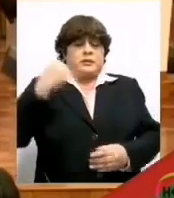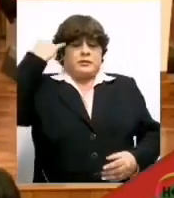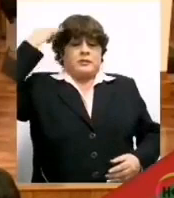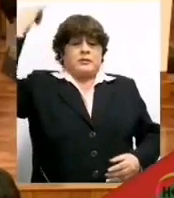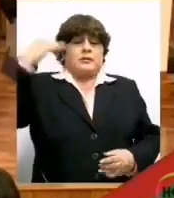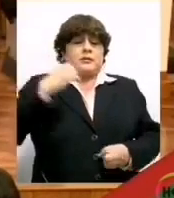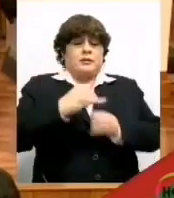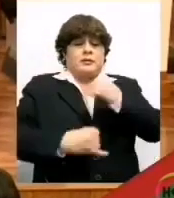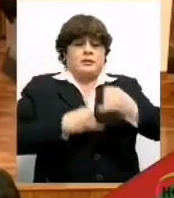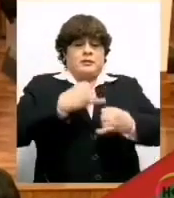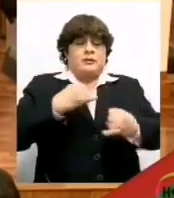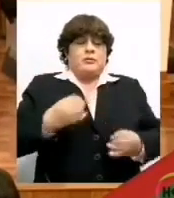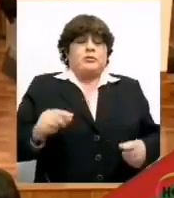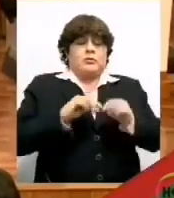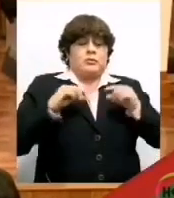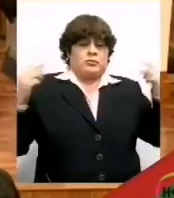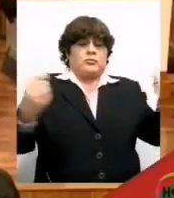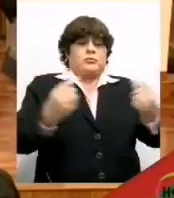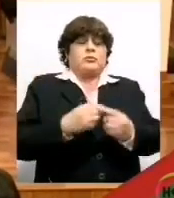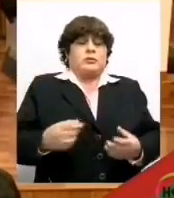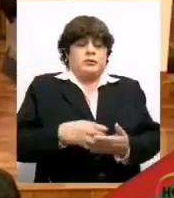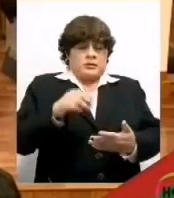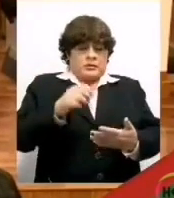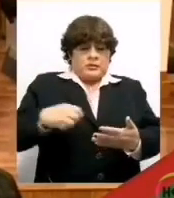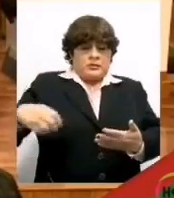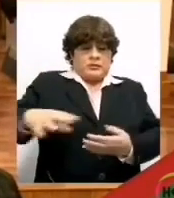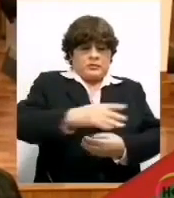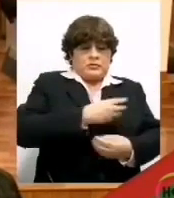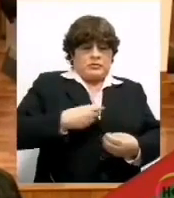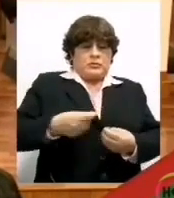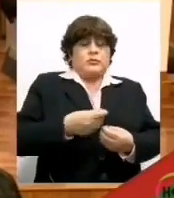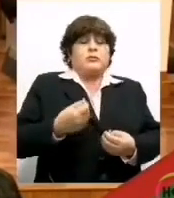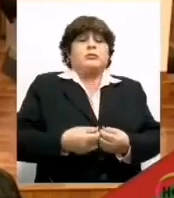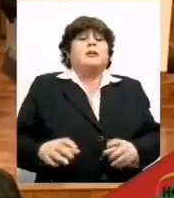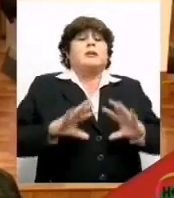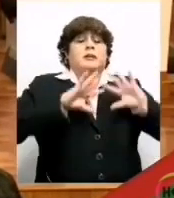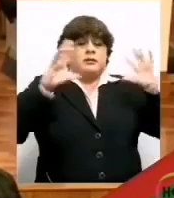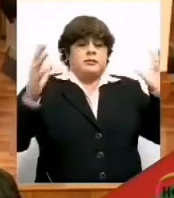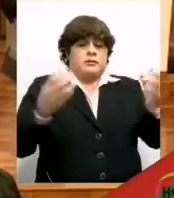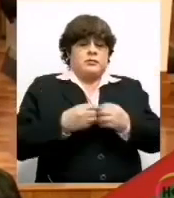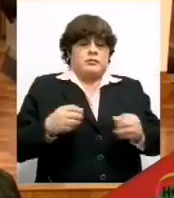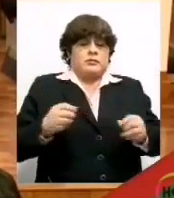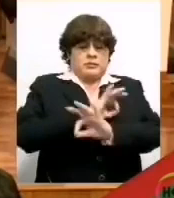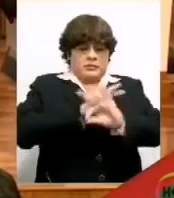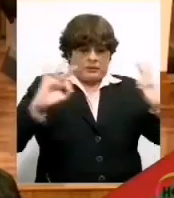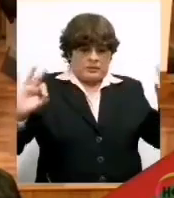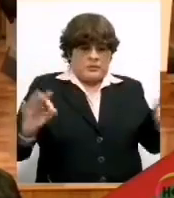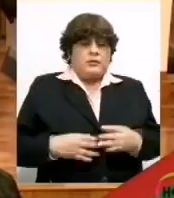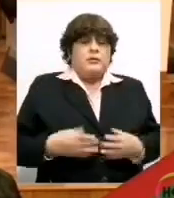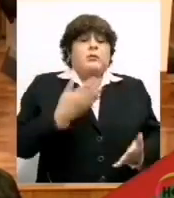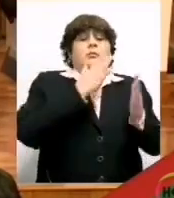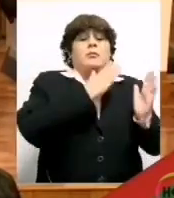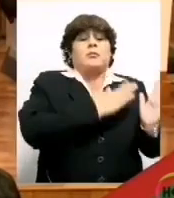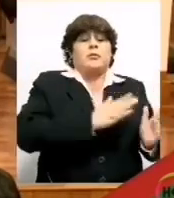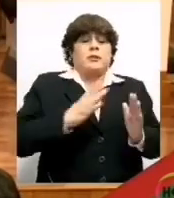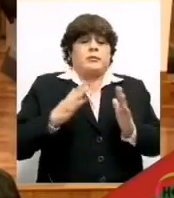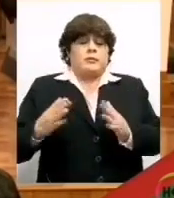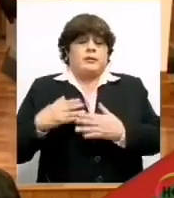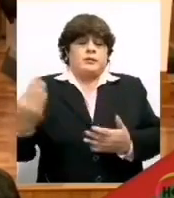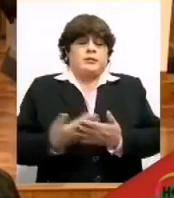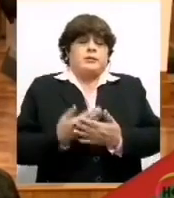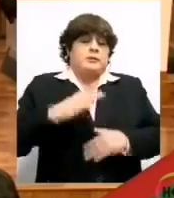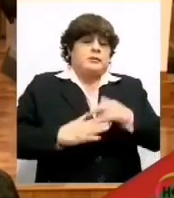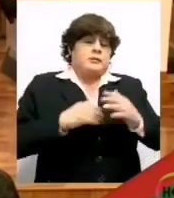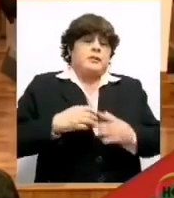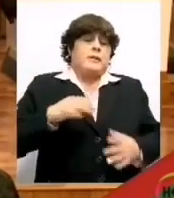internacional el consorcio de investigación económica y sociales sí es la asociación civil transparencia y el programa para las Naciones Unidas para el